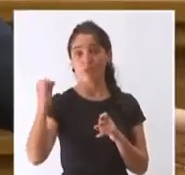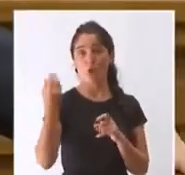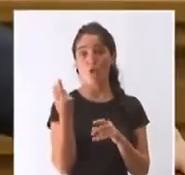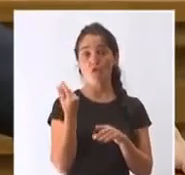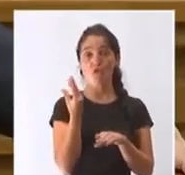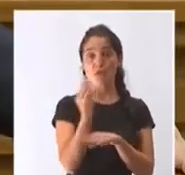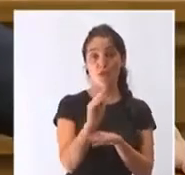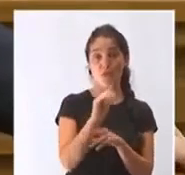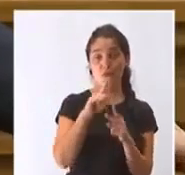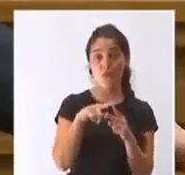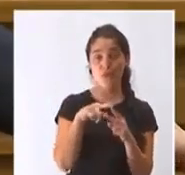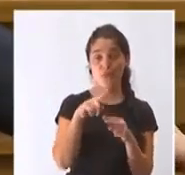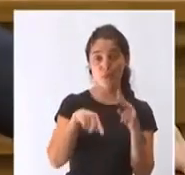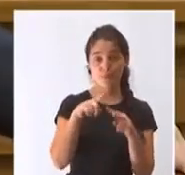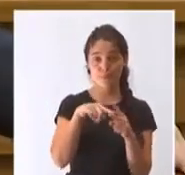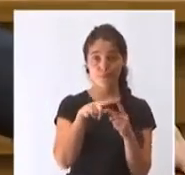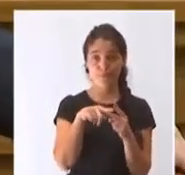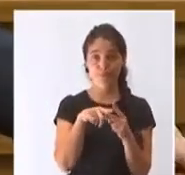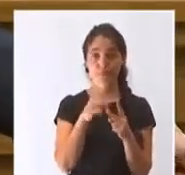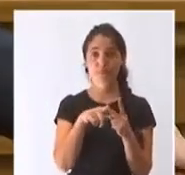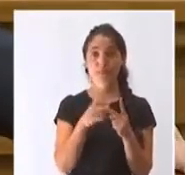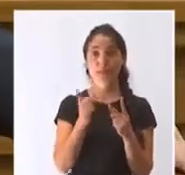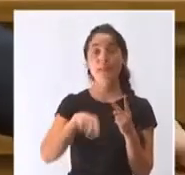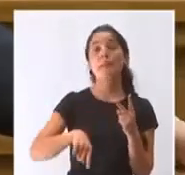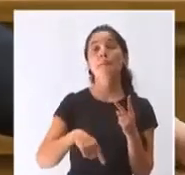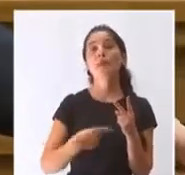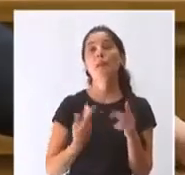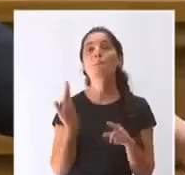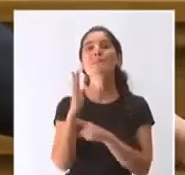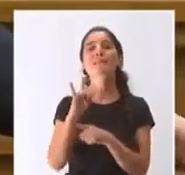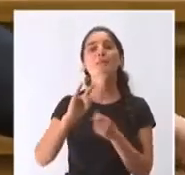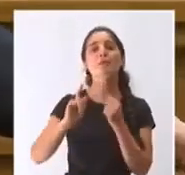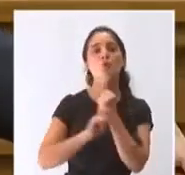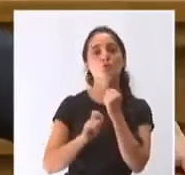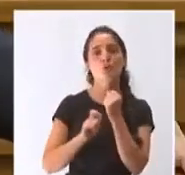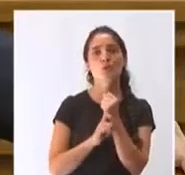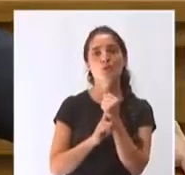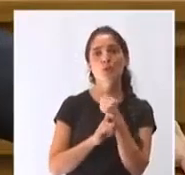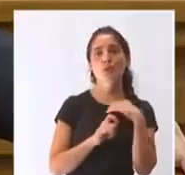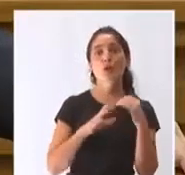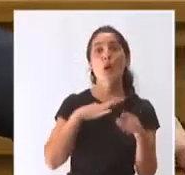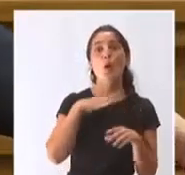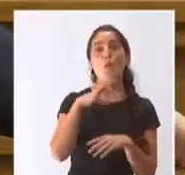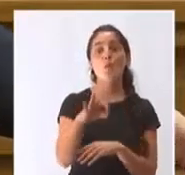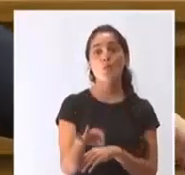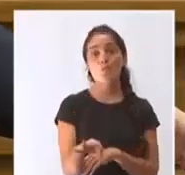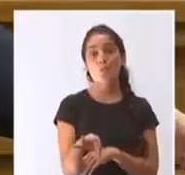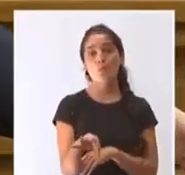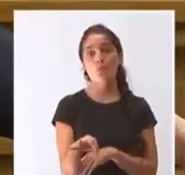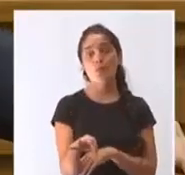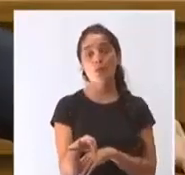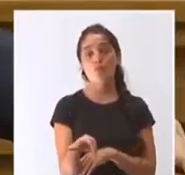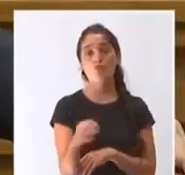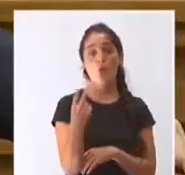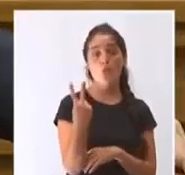corriente y de luego a que haya unos planteamientos estratégicos que nos vinculen para mucho tiempo las dos entidades somos más pero